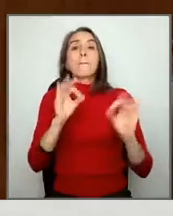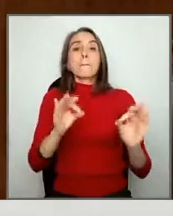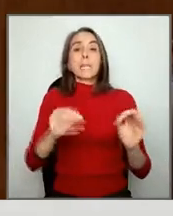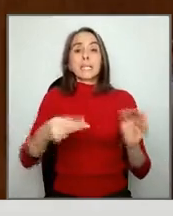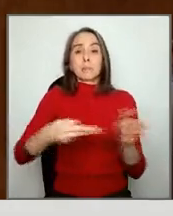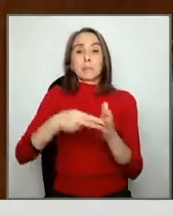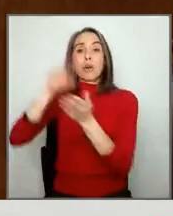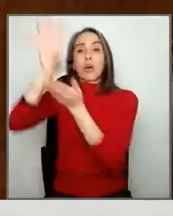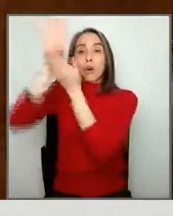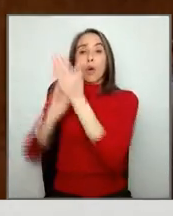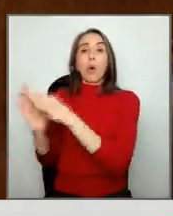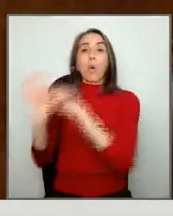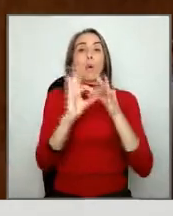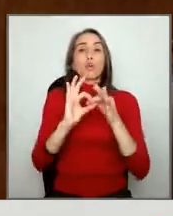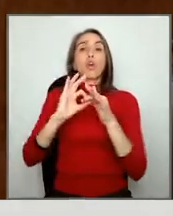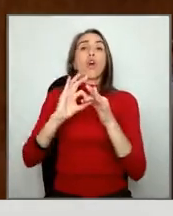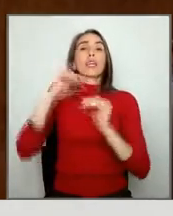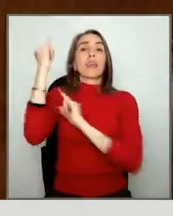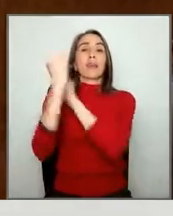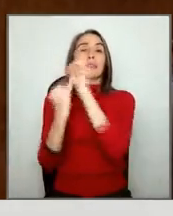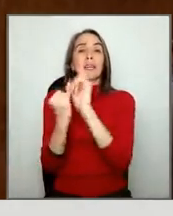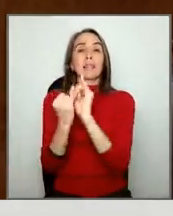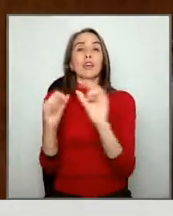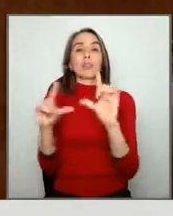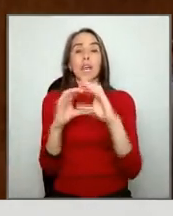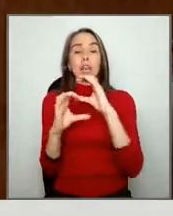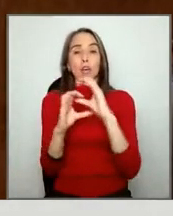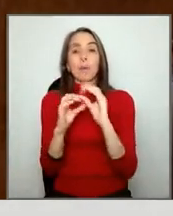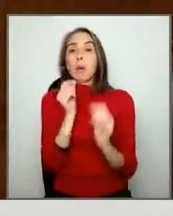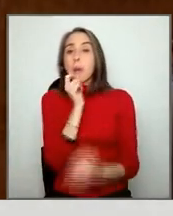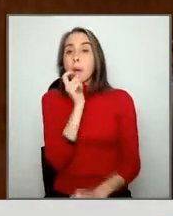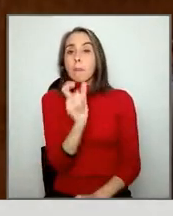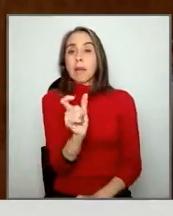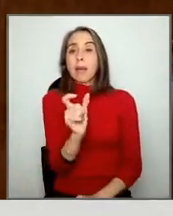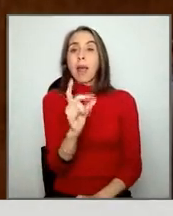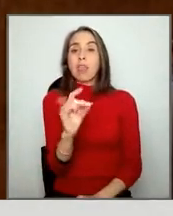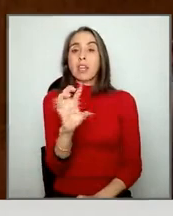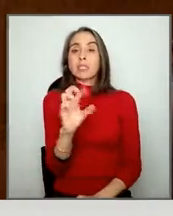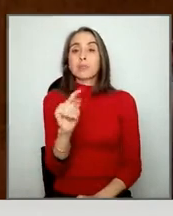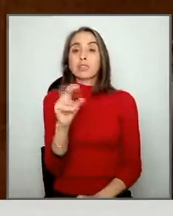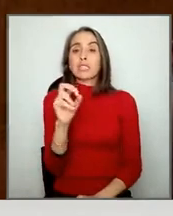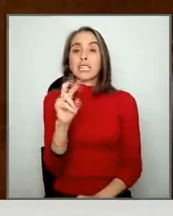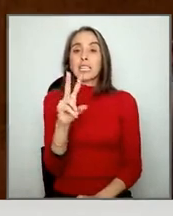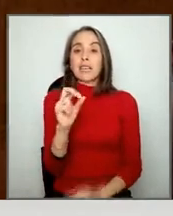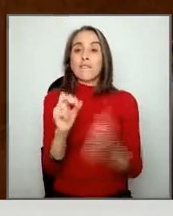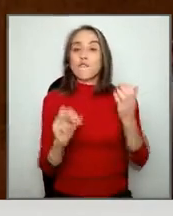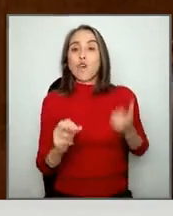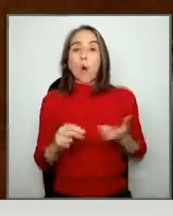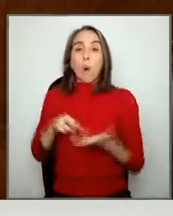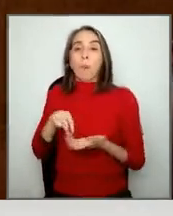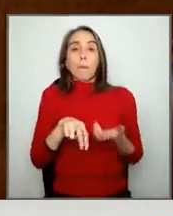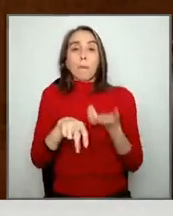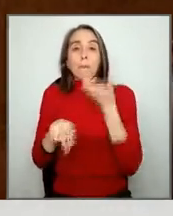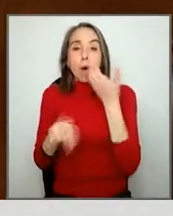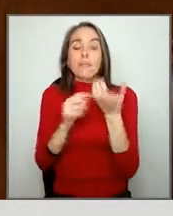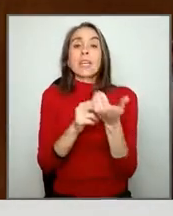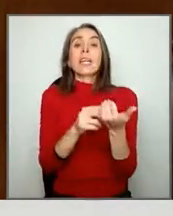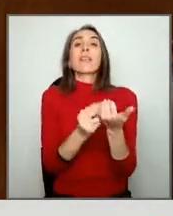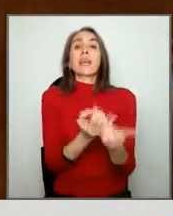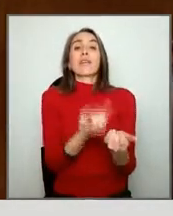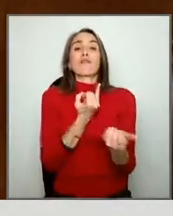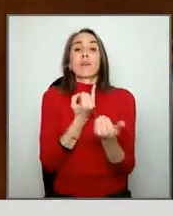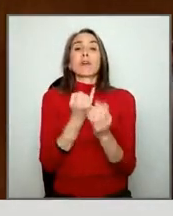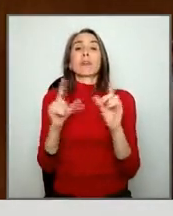telecomunicaciones el proyecto utiliza la expresión dispositivos móviles de información y telecomunicación como